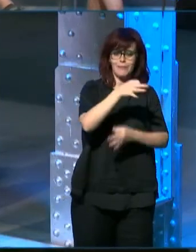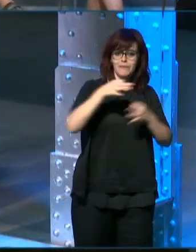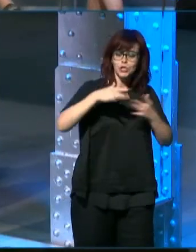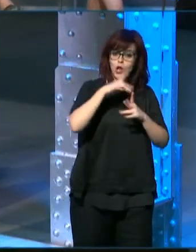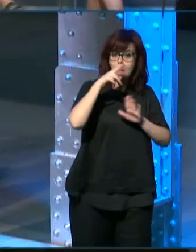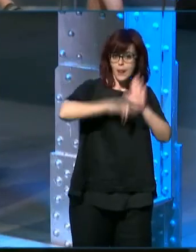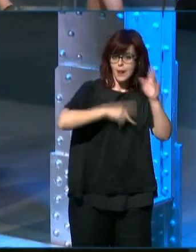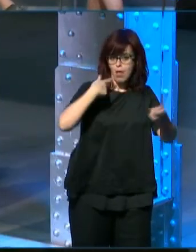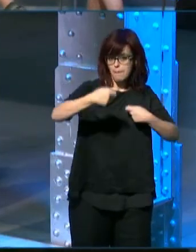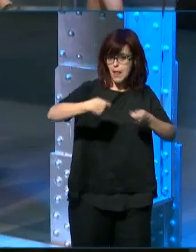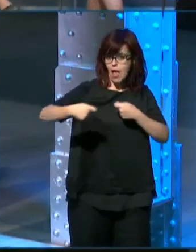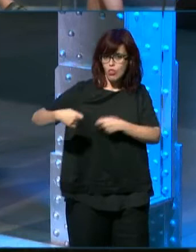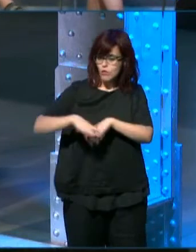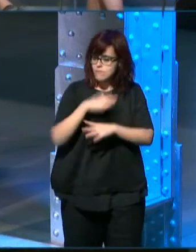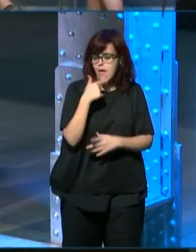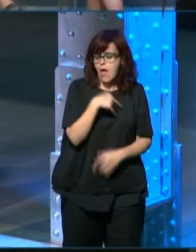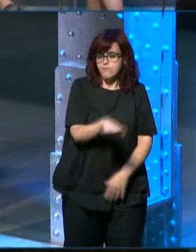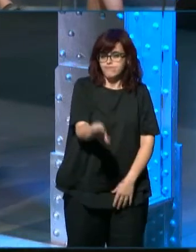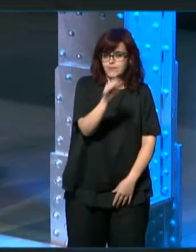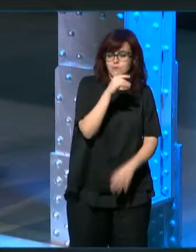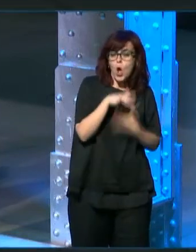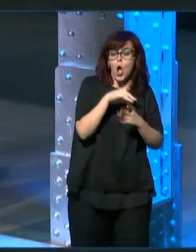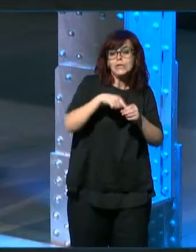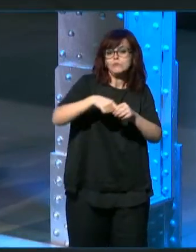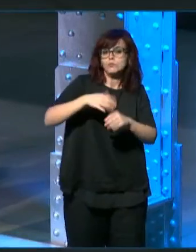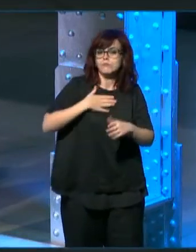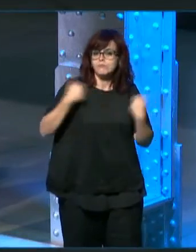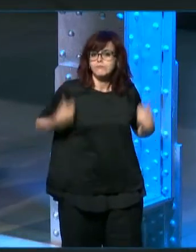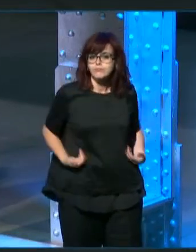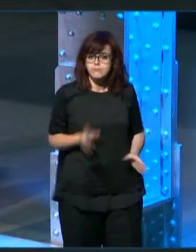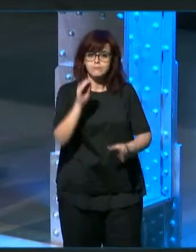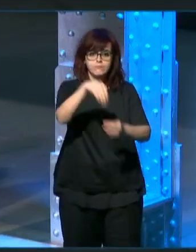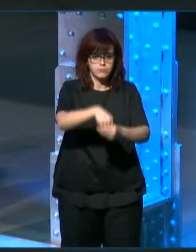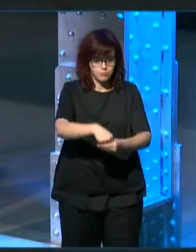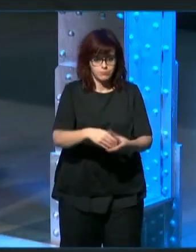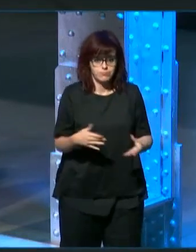las reglas del mercado y han tratado de buscar un nicho de negocio en su